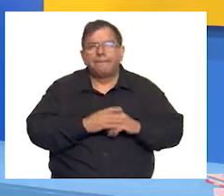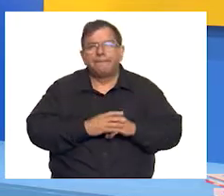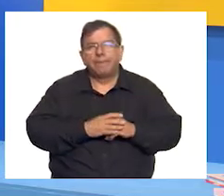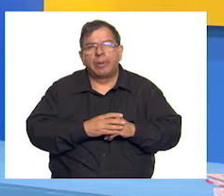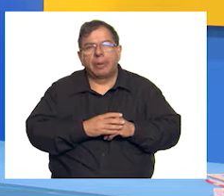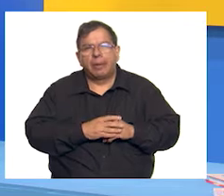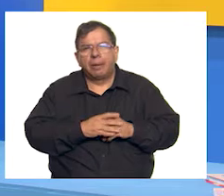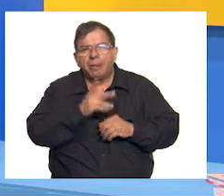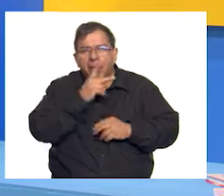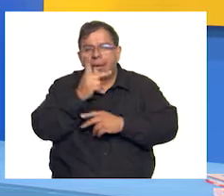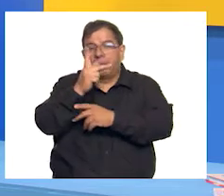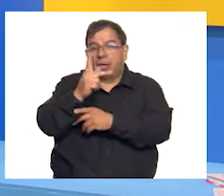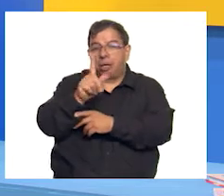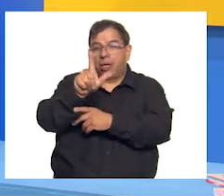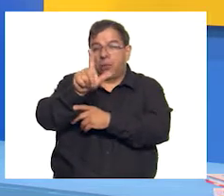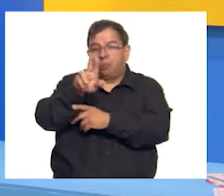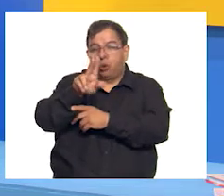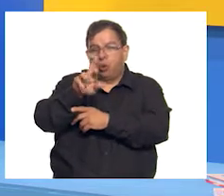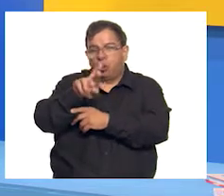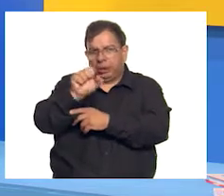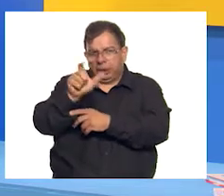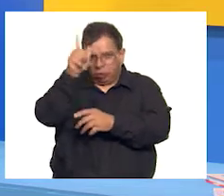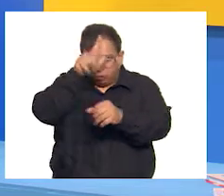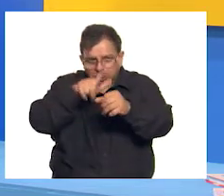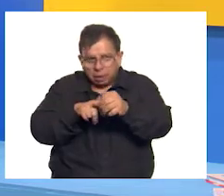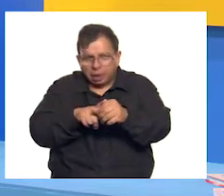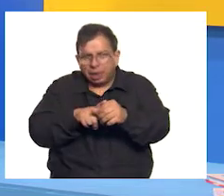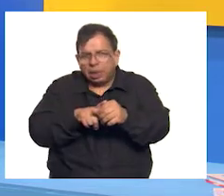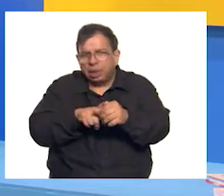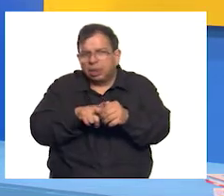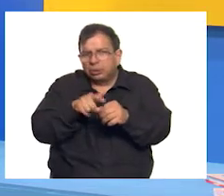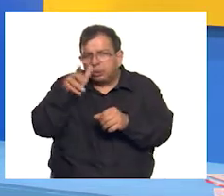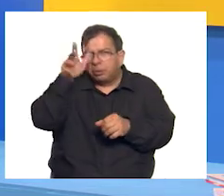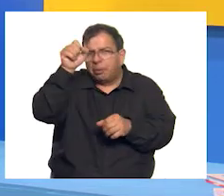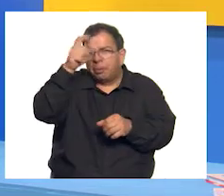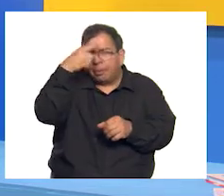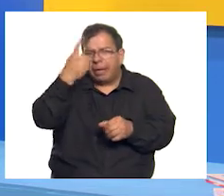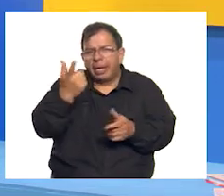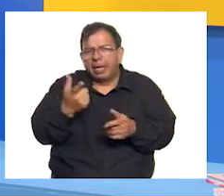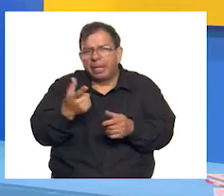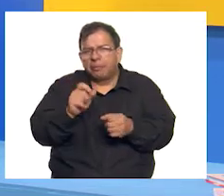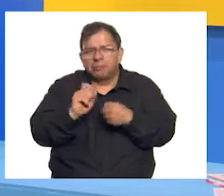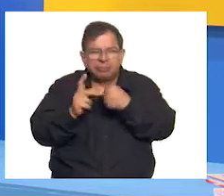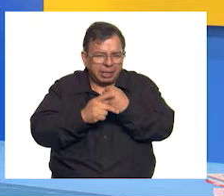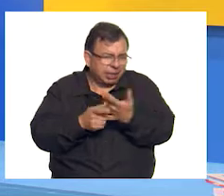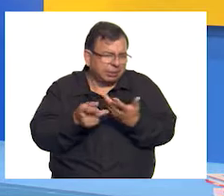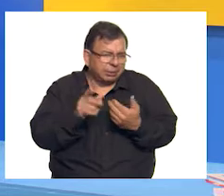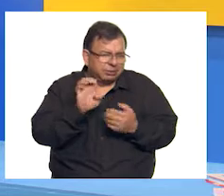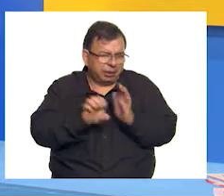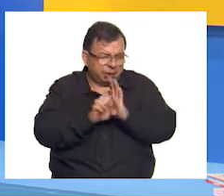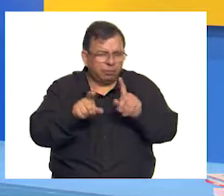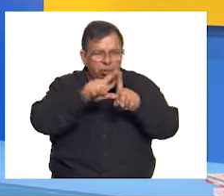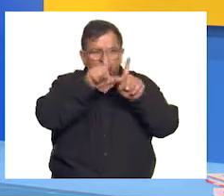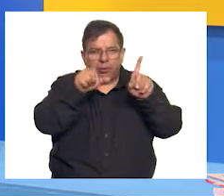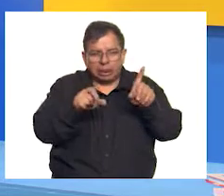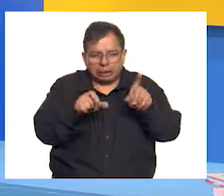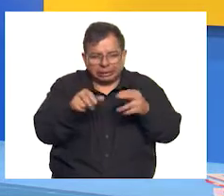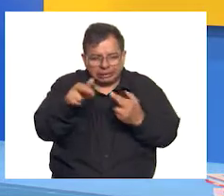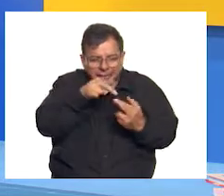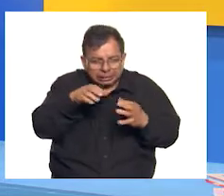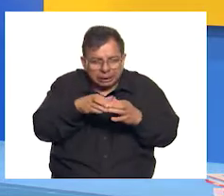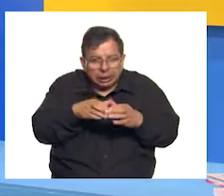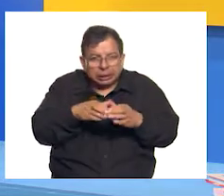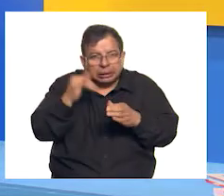parte, la pluriculturalidad fue un concepto que se creó para definir en países como México las regiones donde